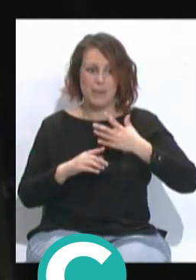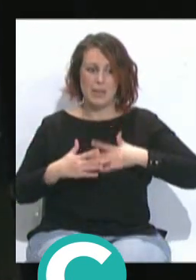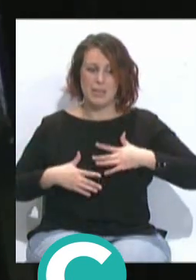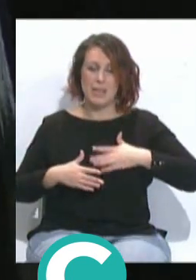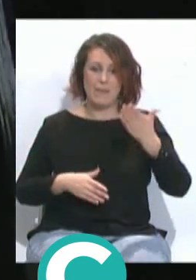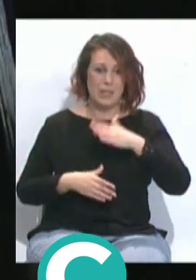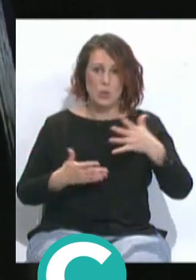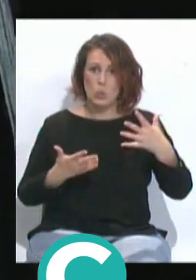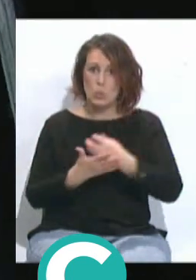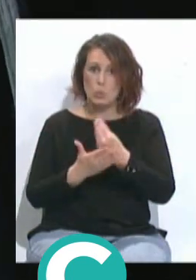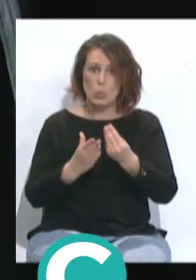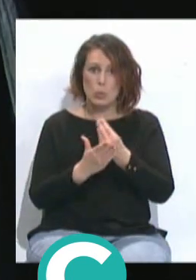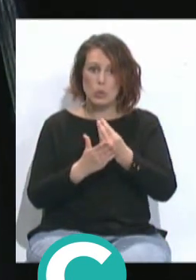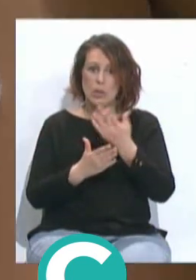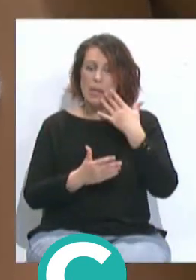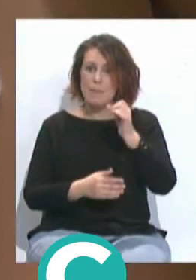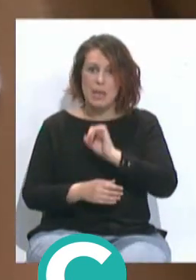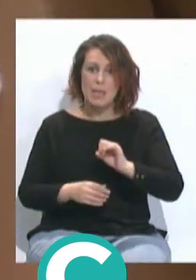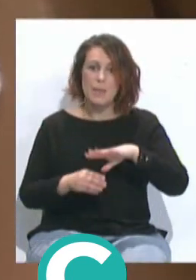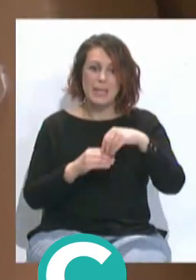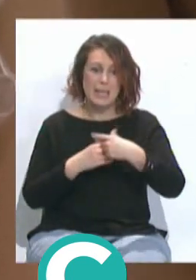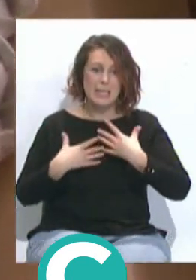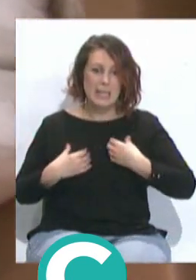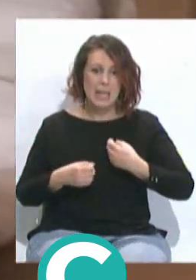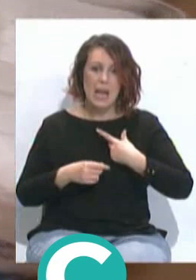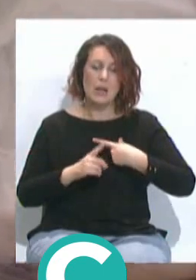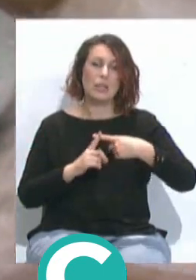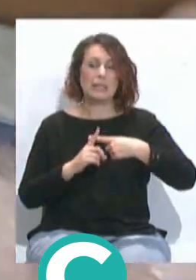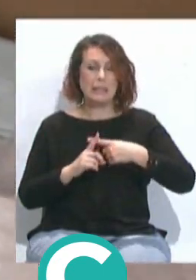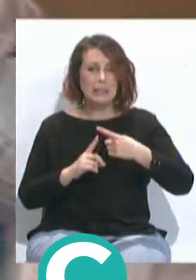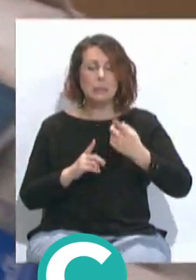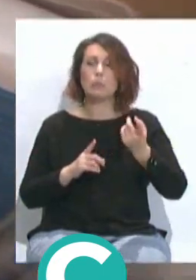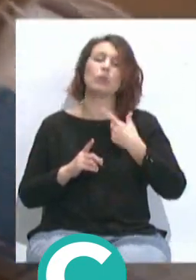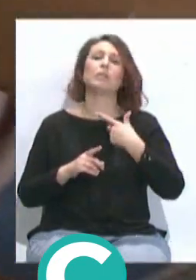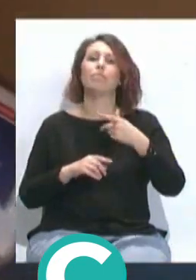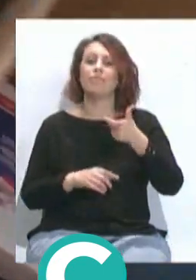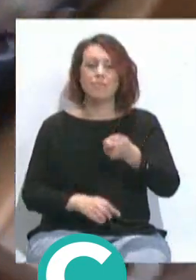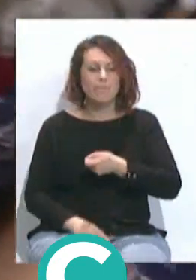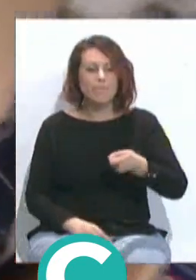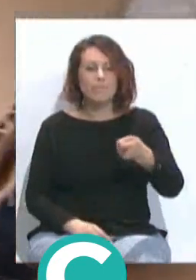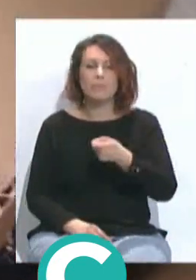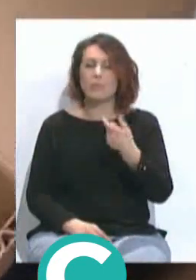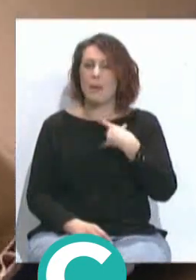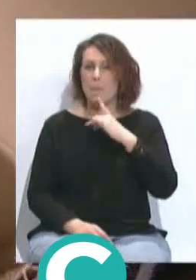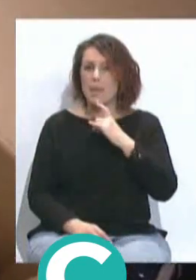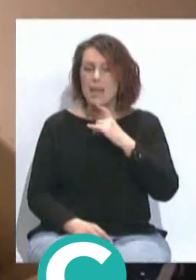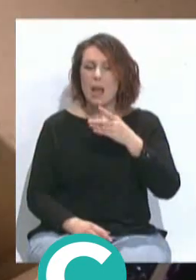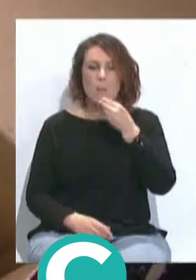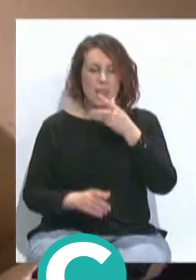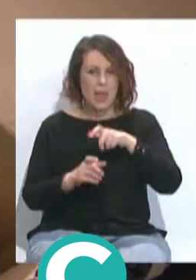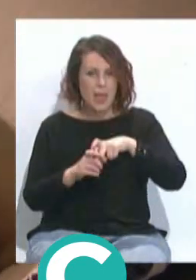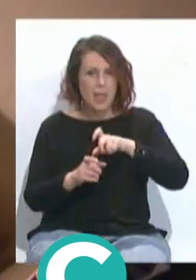vestuario infantil productos de higiene material sanitario termos linternas pilas generadores y alimentos enlatados